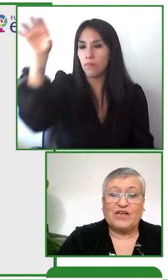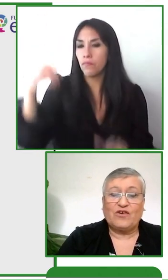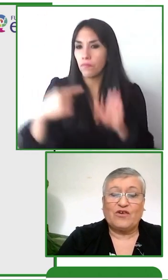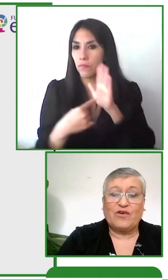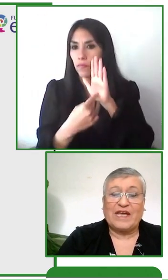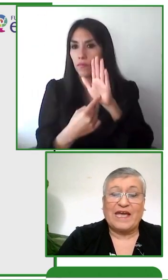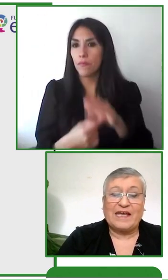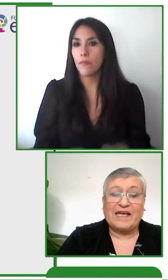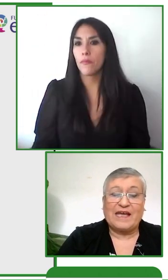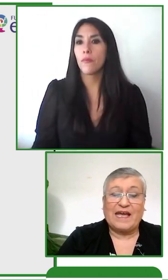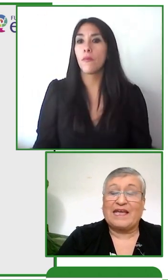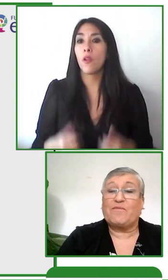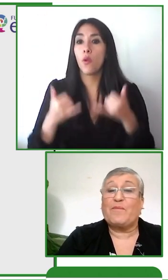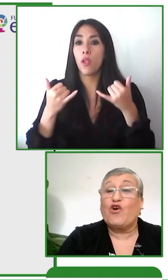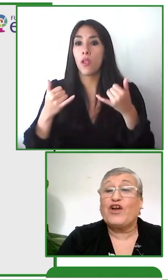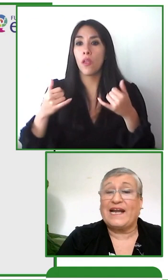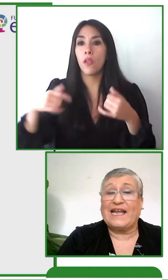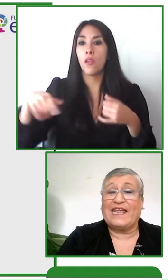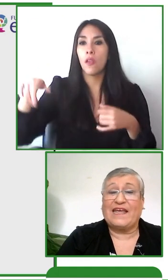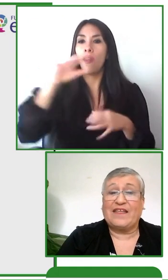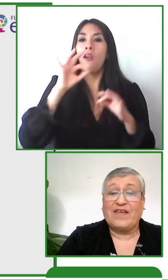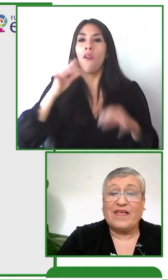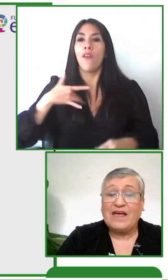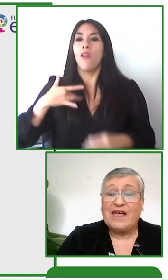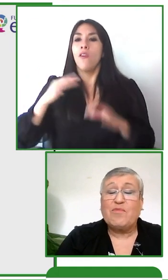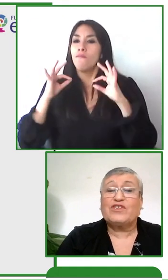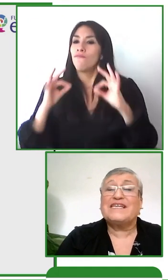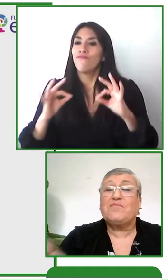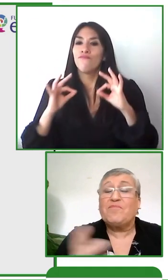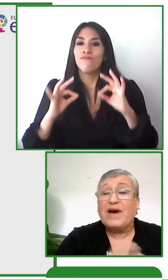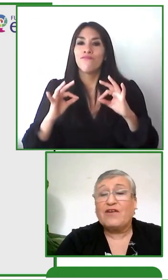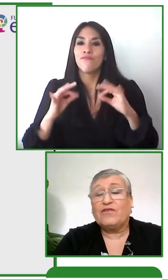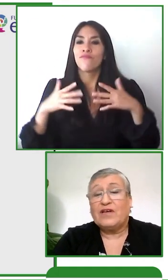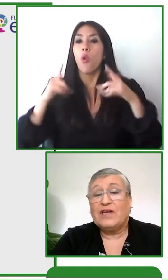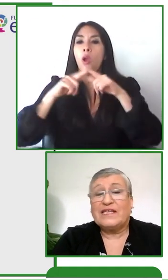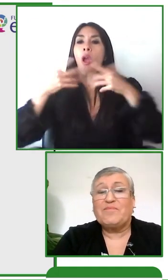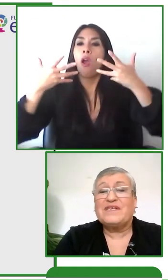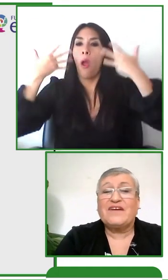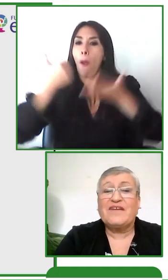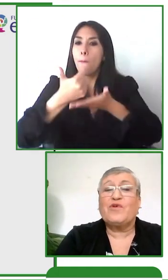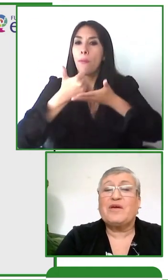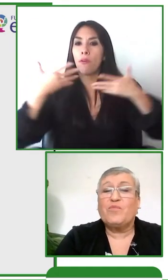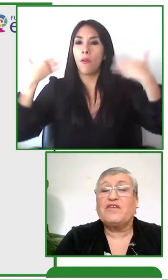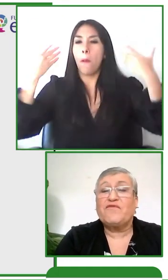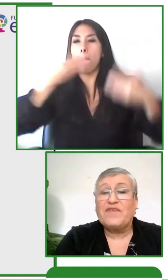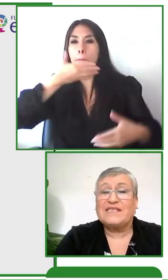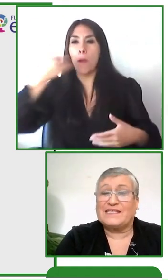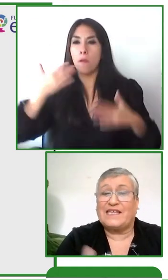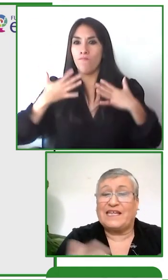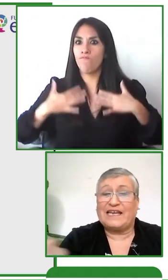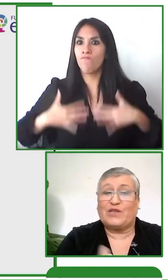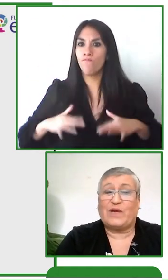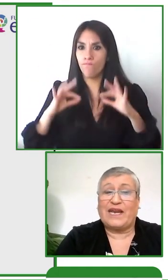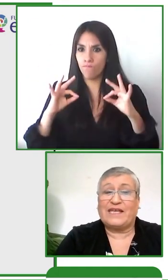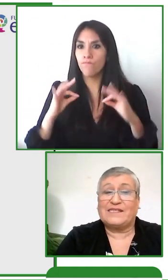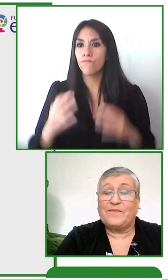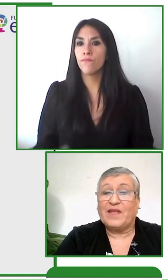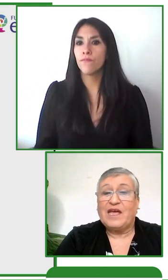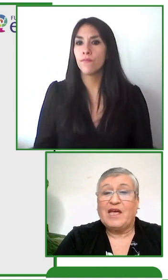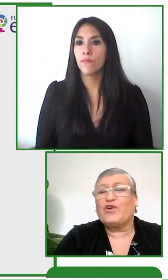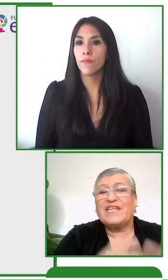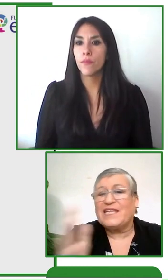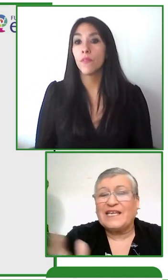espacio que mejora la calidad de vida, pero sin embargo, también sabemos que es muy difícil acceder a la